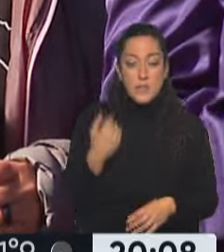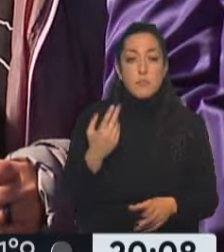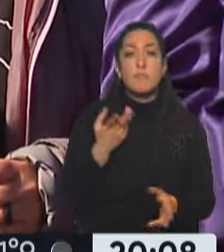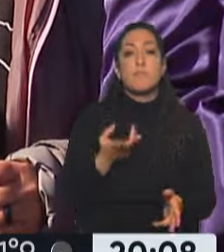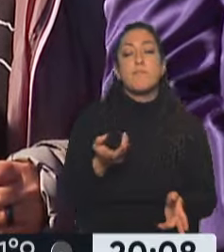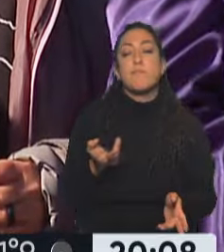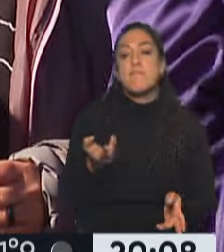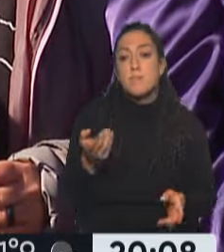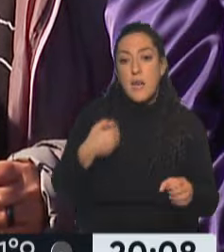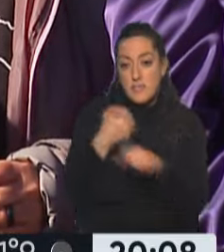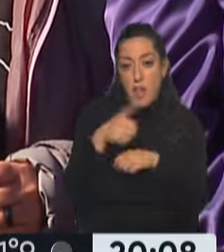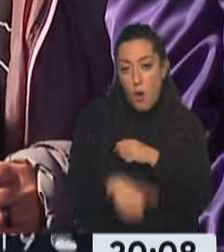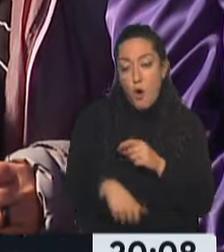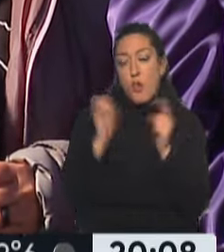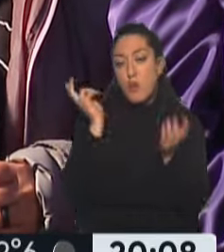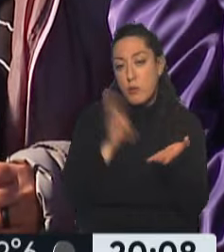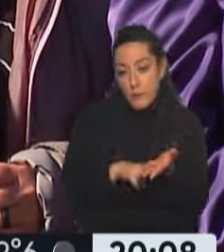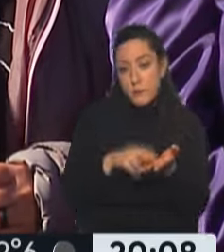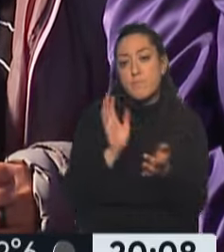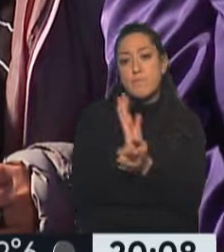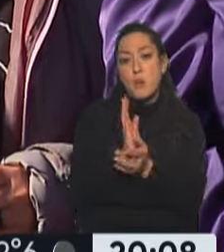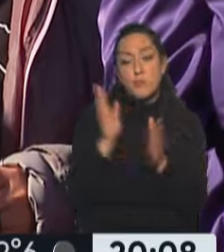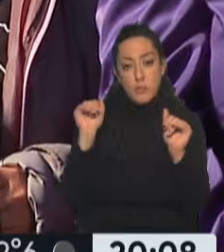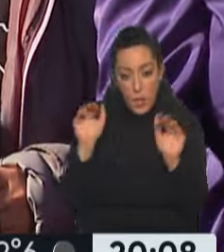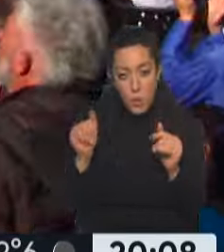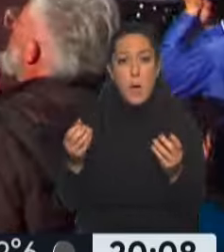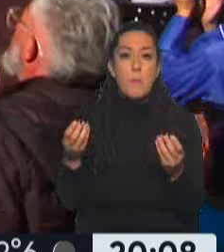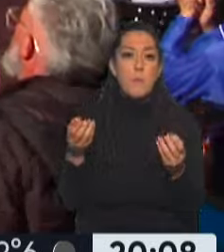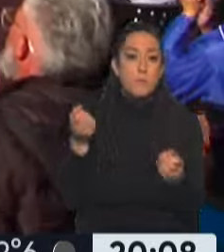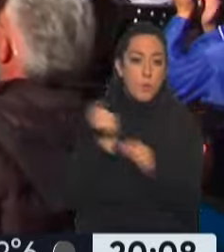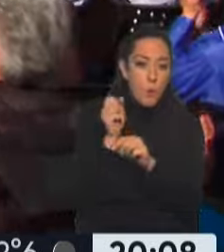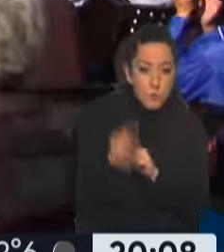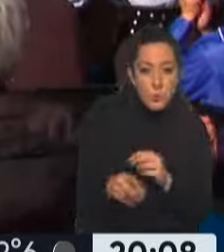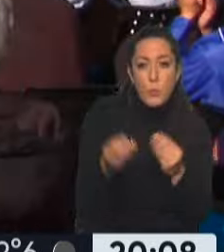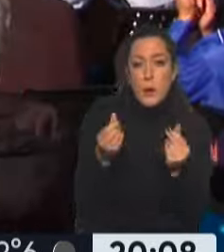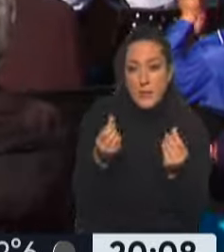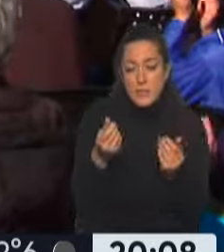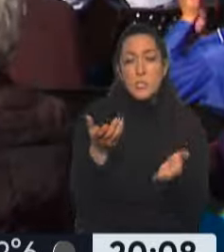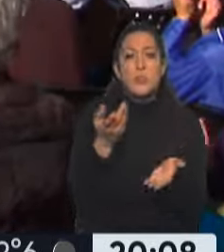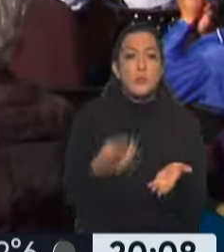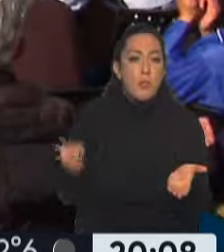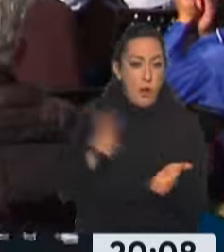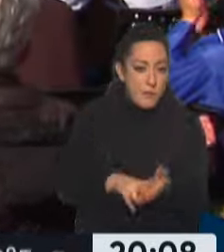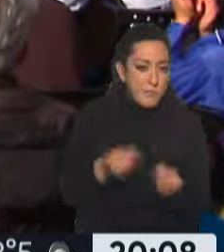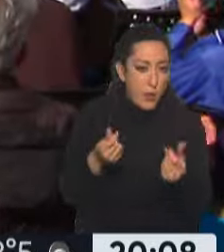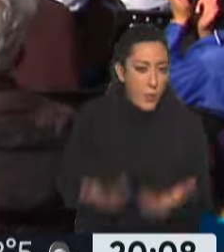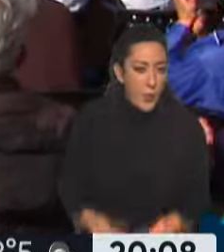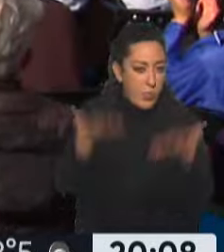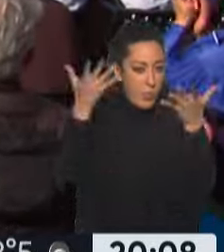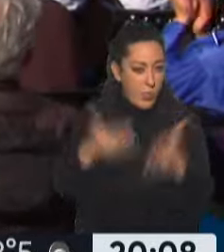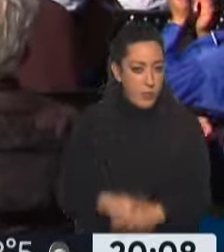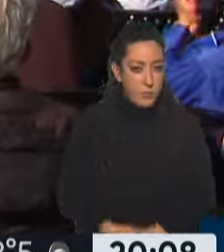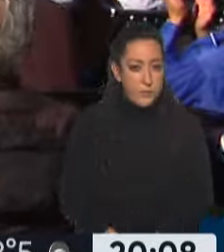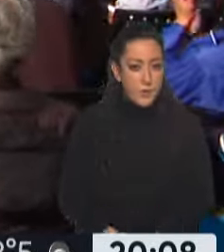más saludamos, valoramos y reivindicamos. El secretario